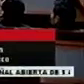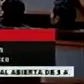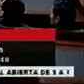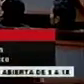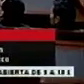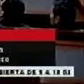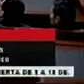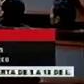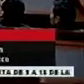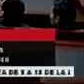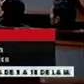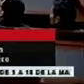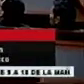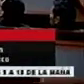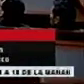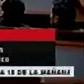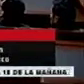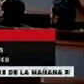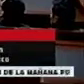Asamblea Constituyente.